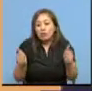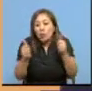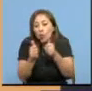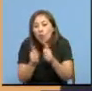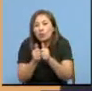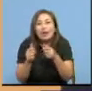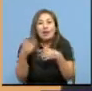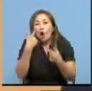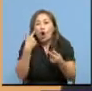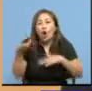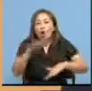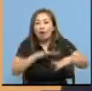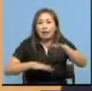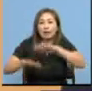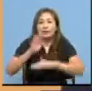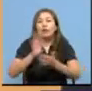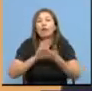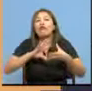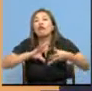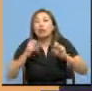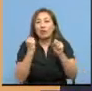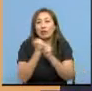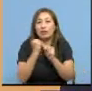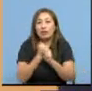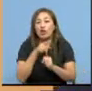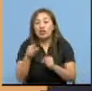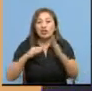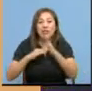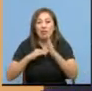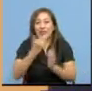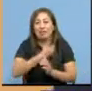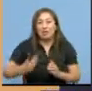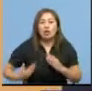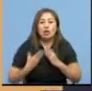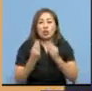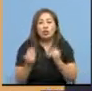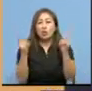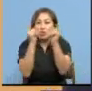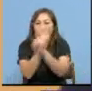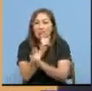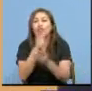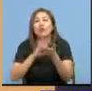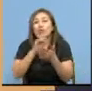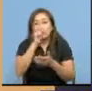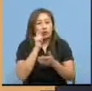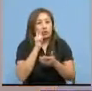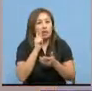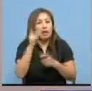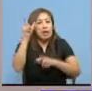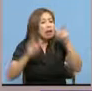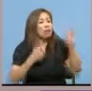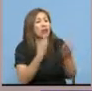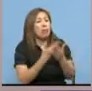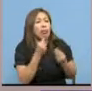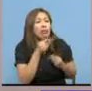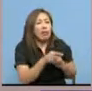articulan con el día que es un centro que depende del estado y que los ayuda en todo lo que son las problemáticas adicciones que le pide la gente de la calle